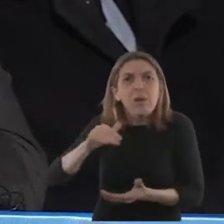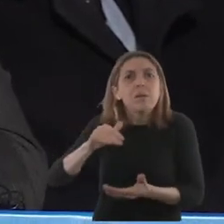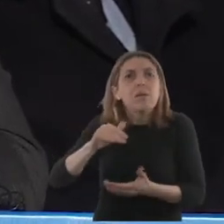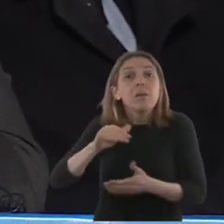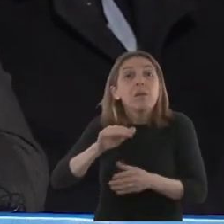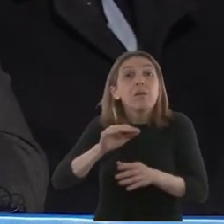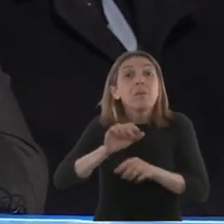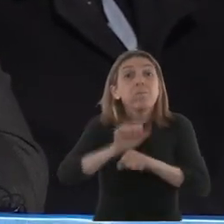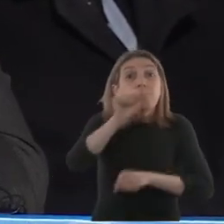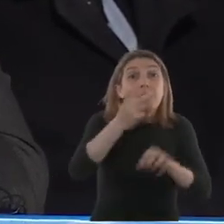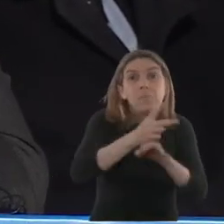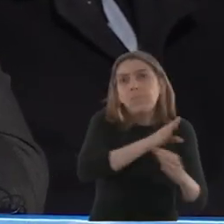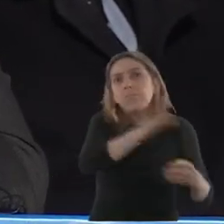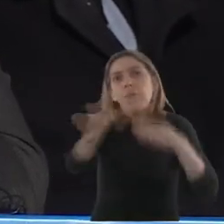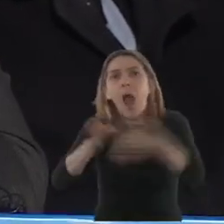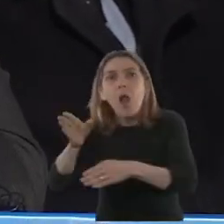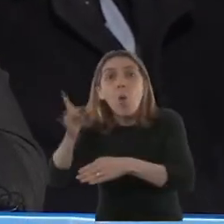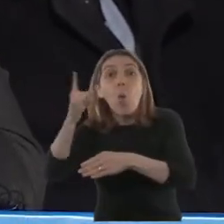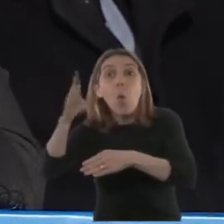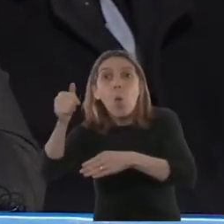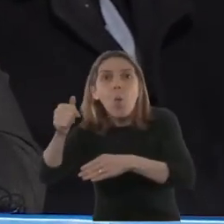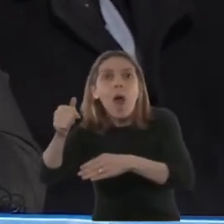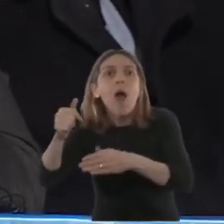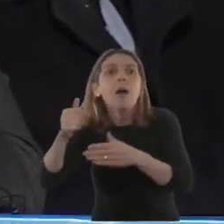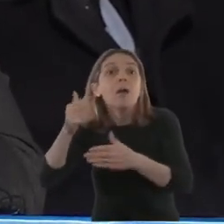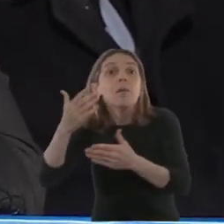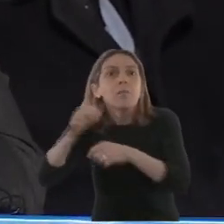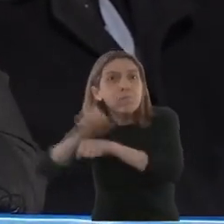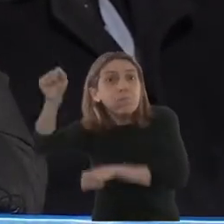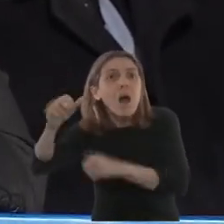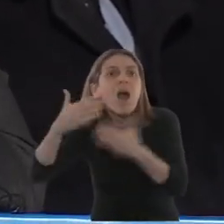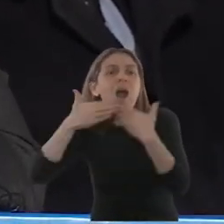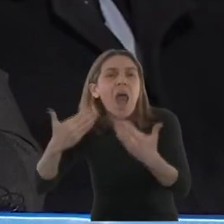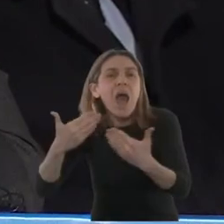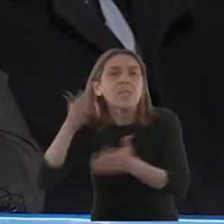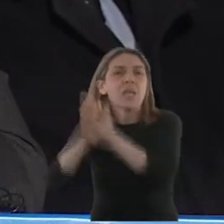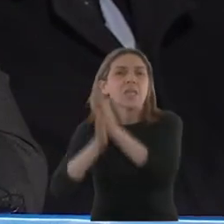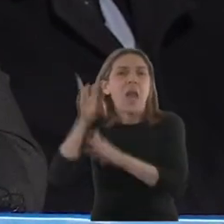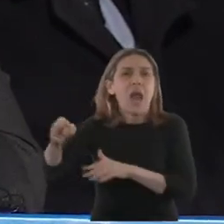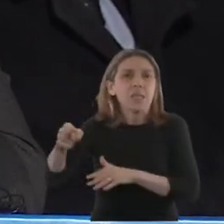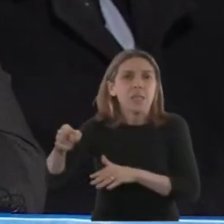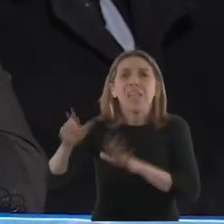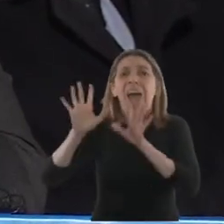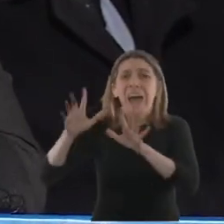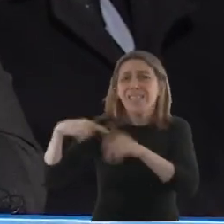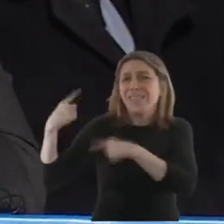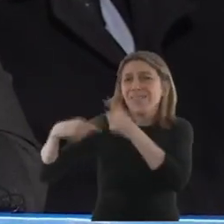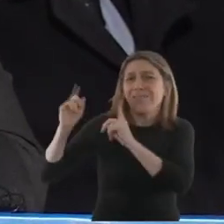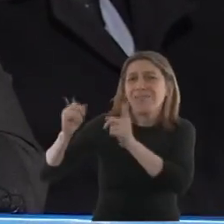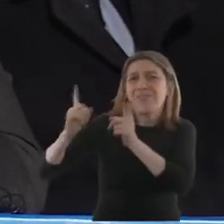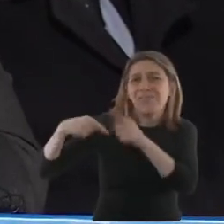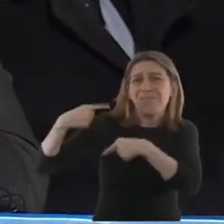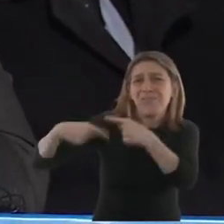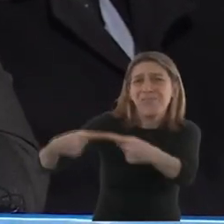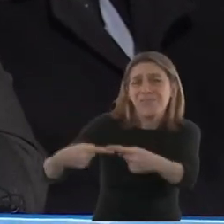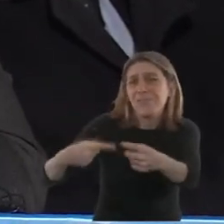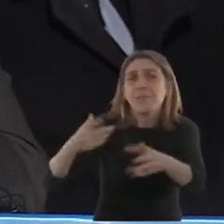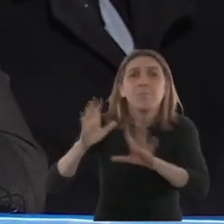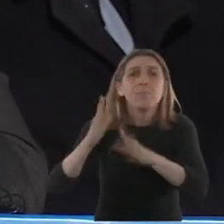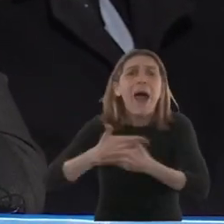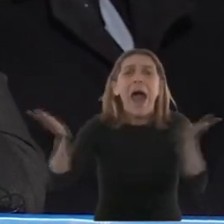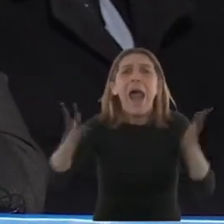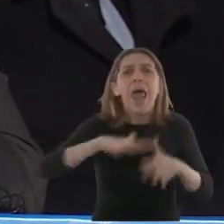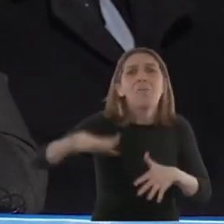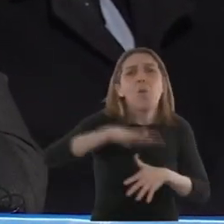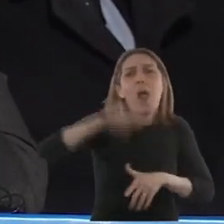sus estudios universitarios, y haciendo que esa política se permanezca en el tiempo y sea un patrimonio colectivo de todo el pueblo